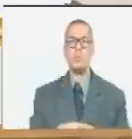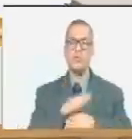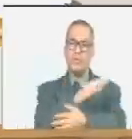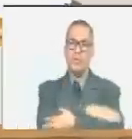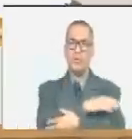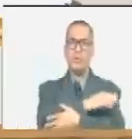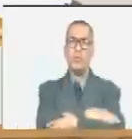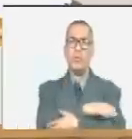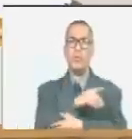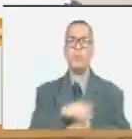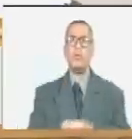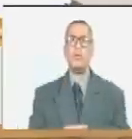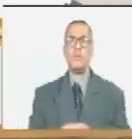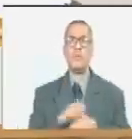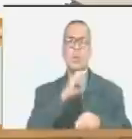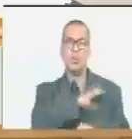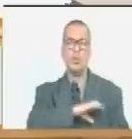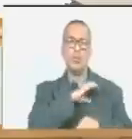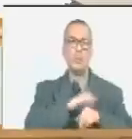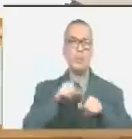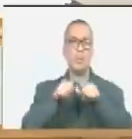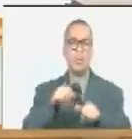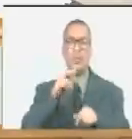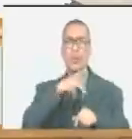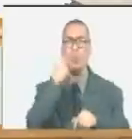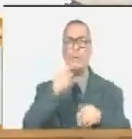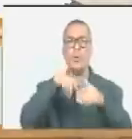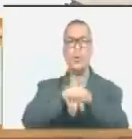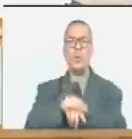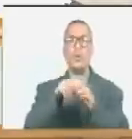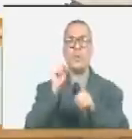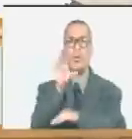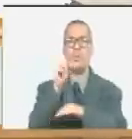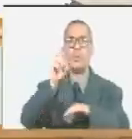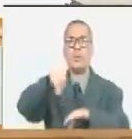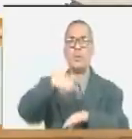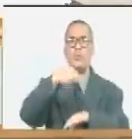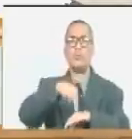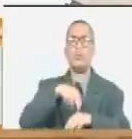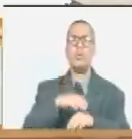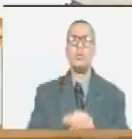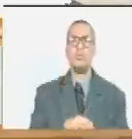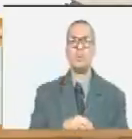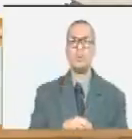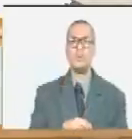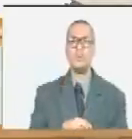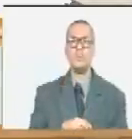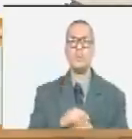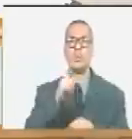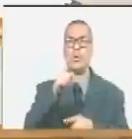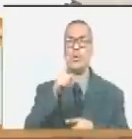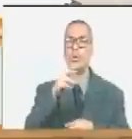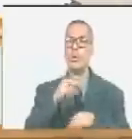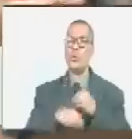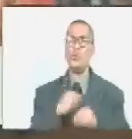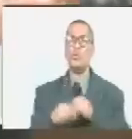felicitar a la Comisión Permanente de Política Interior de la Asamblea Nacional por la